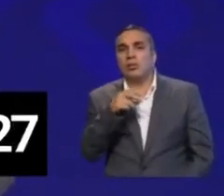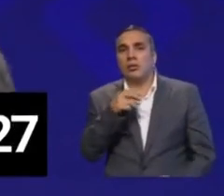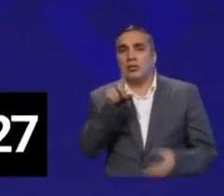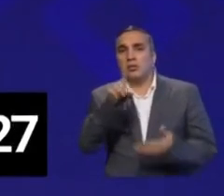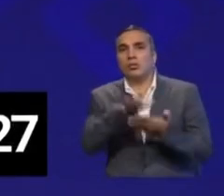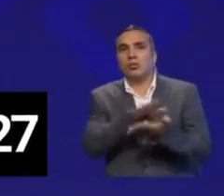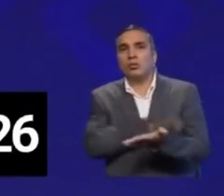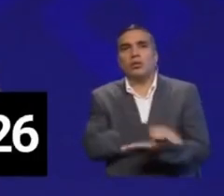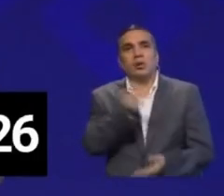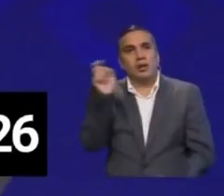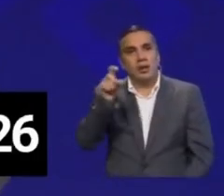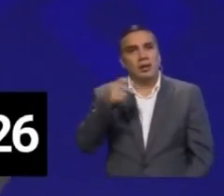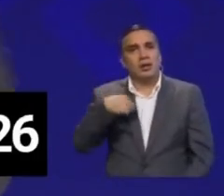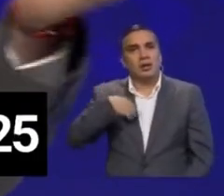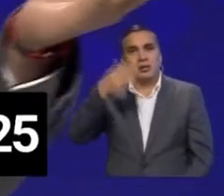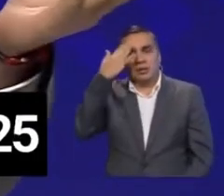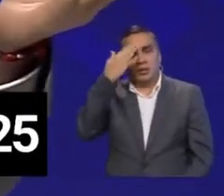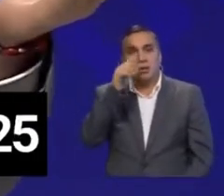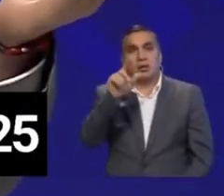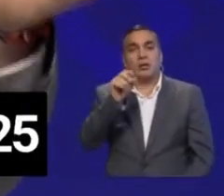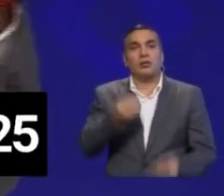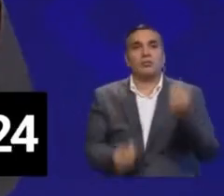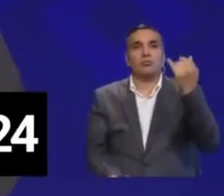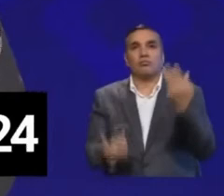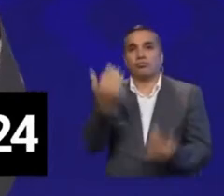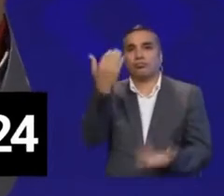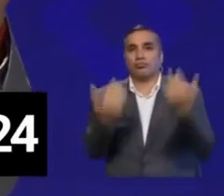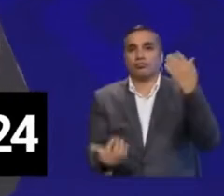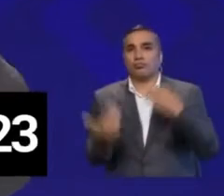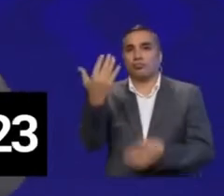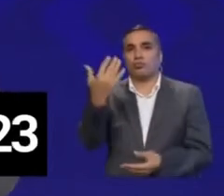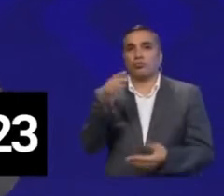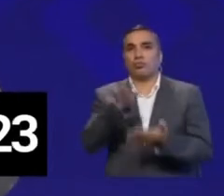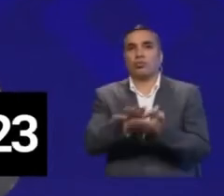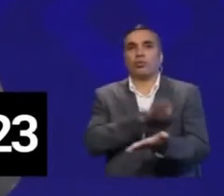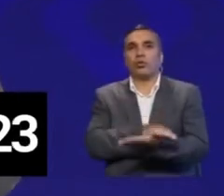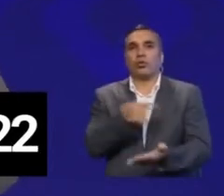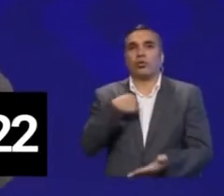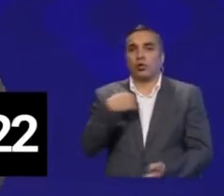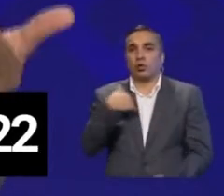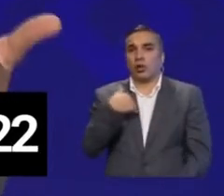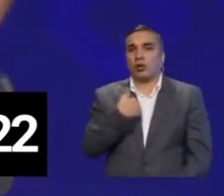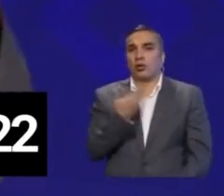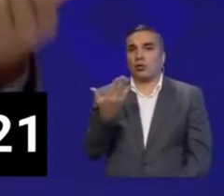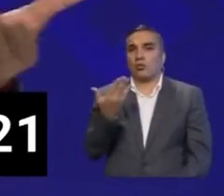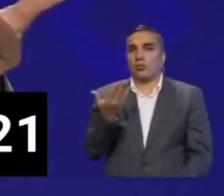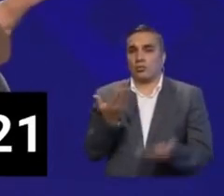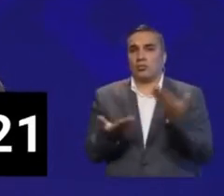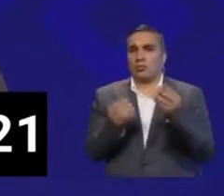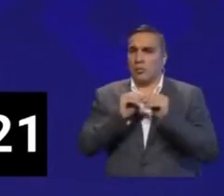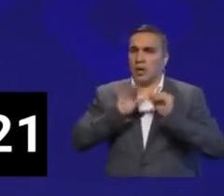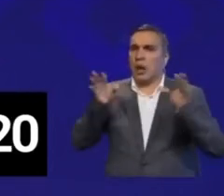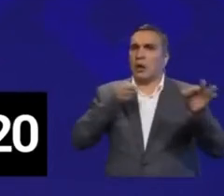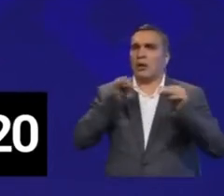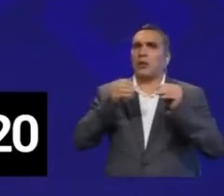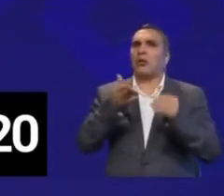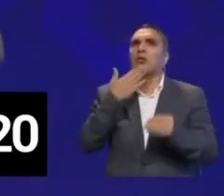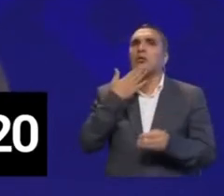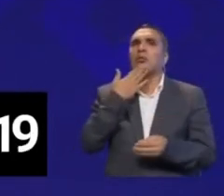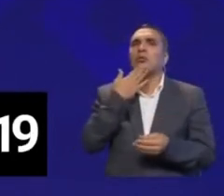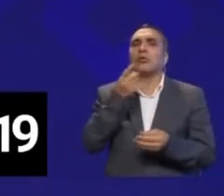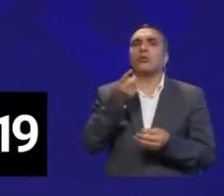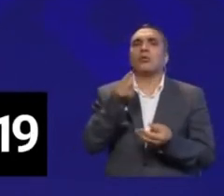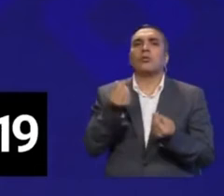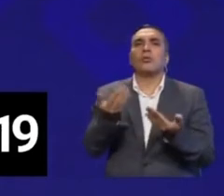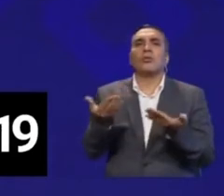proyecto? Necesitamos saber de la refinería que usted tomó el proyecto que yo lo tengo. De pronto, aclárenos de cómo se saca